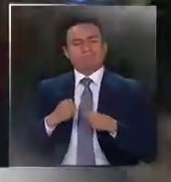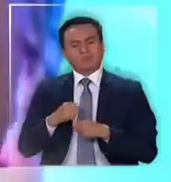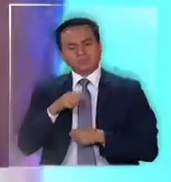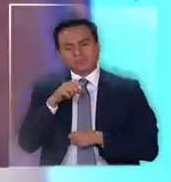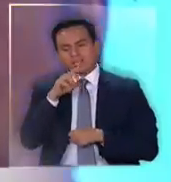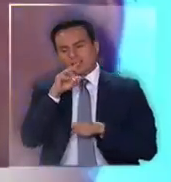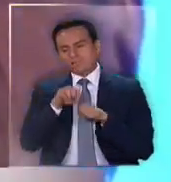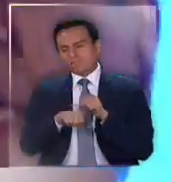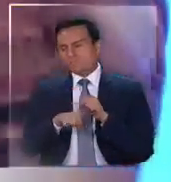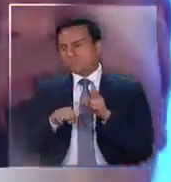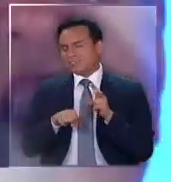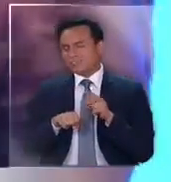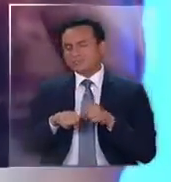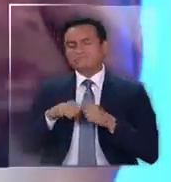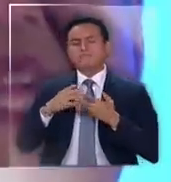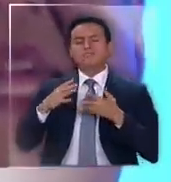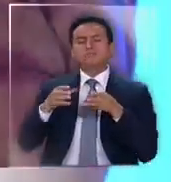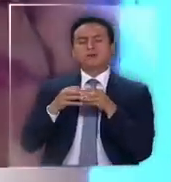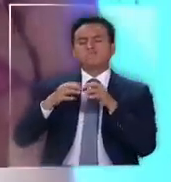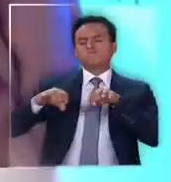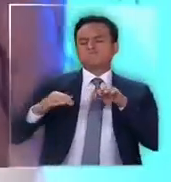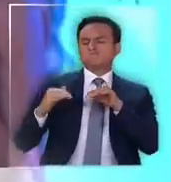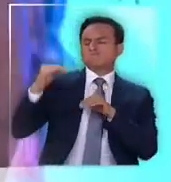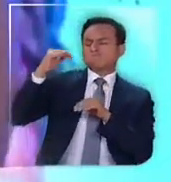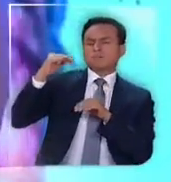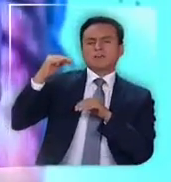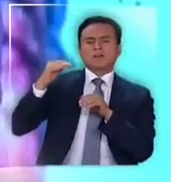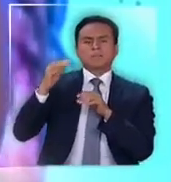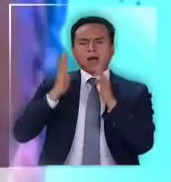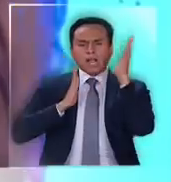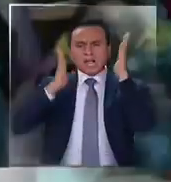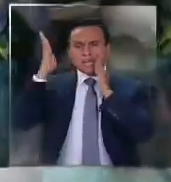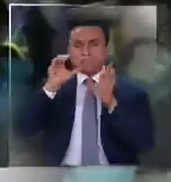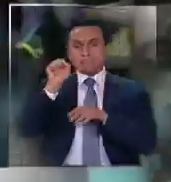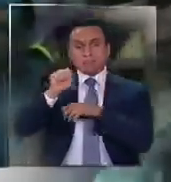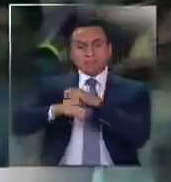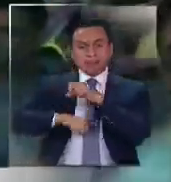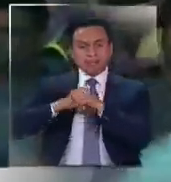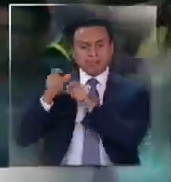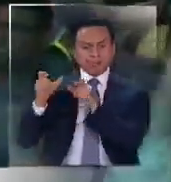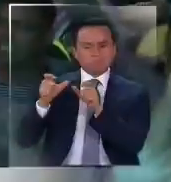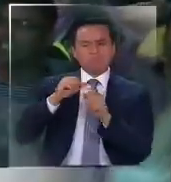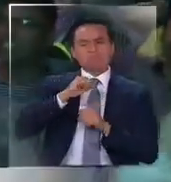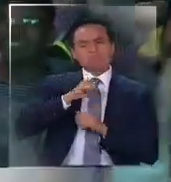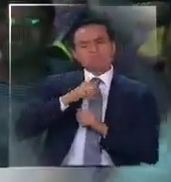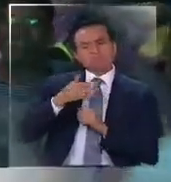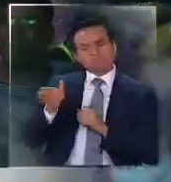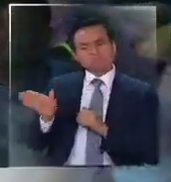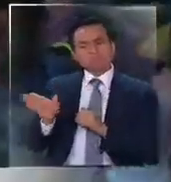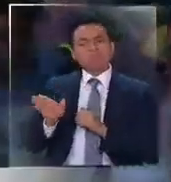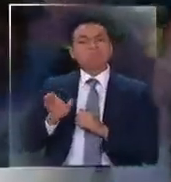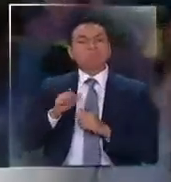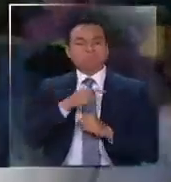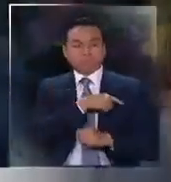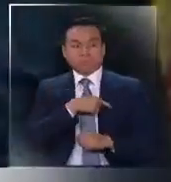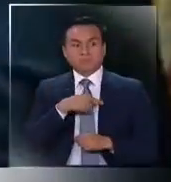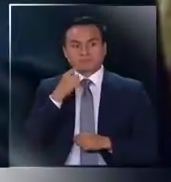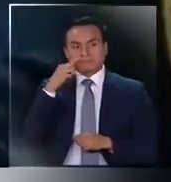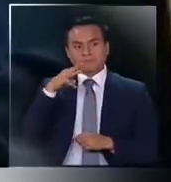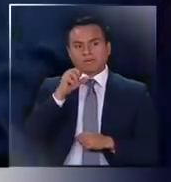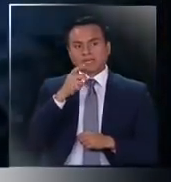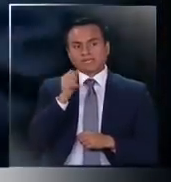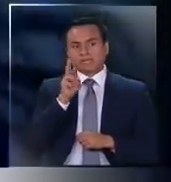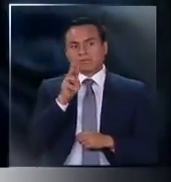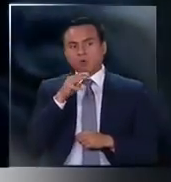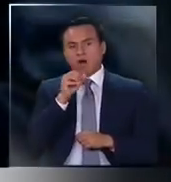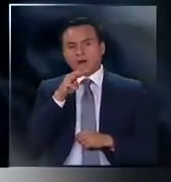solo logró romper una hegemonía política que controló a Malasia por 60 años. Mahathir Mohamad además se convirtió en